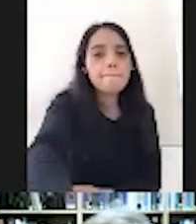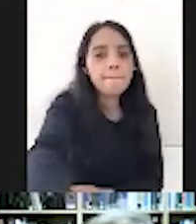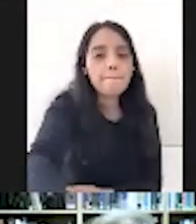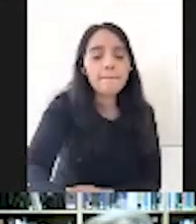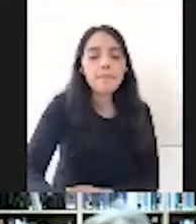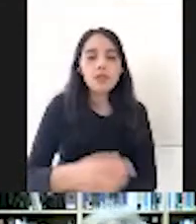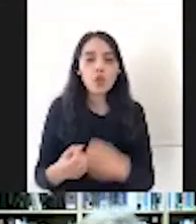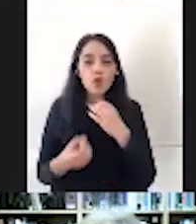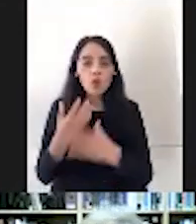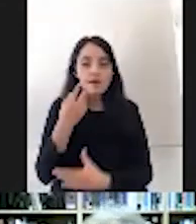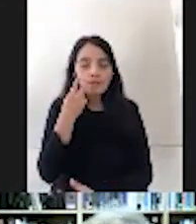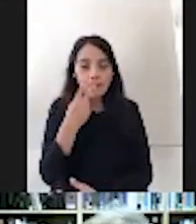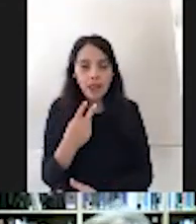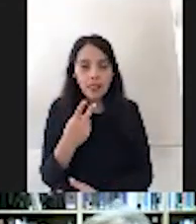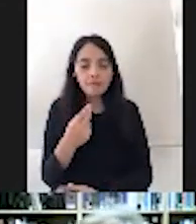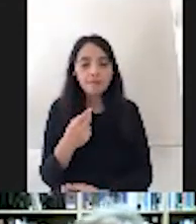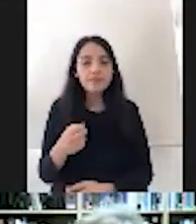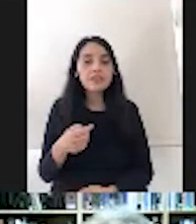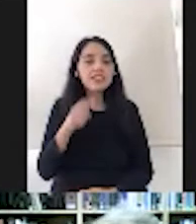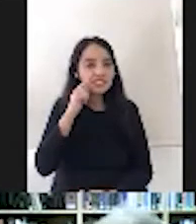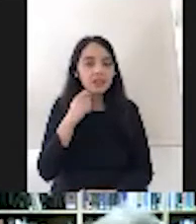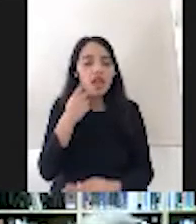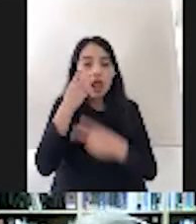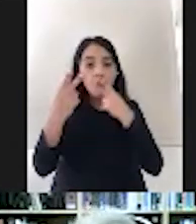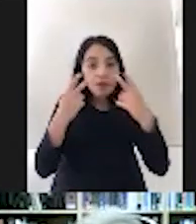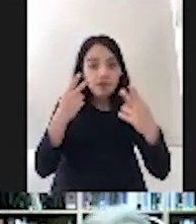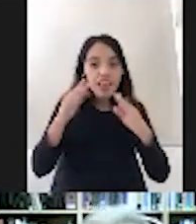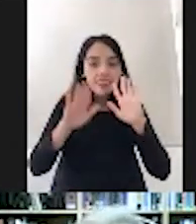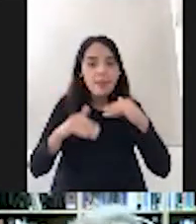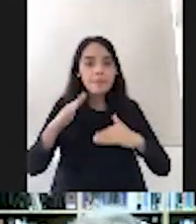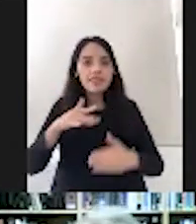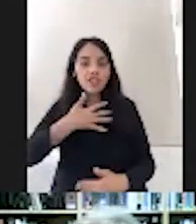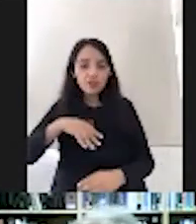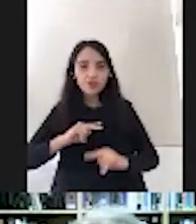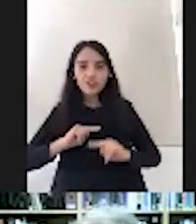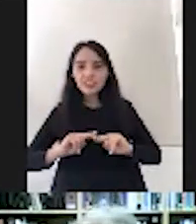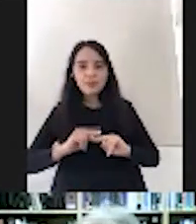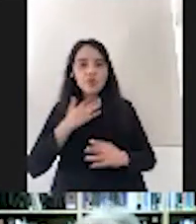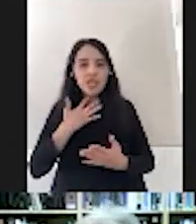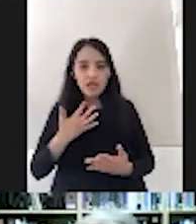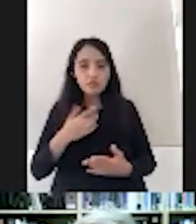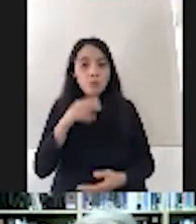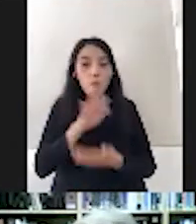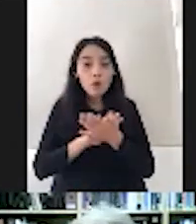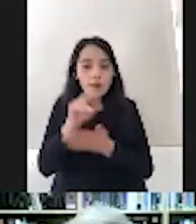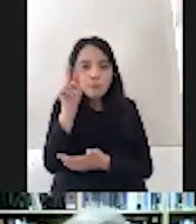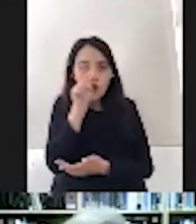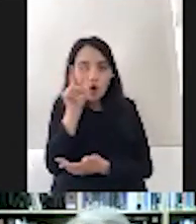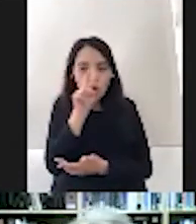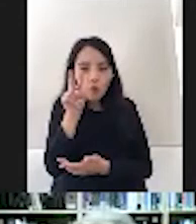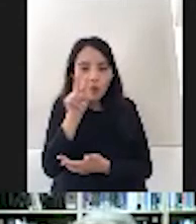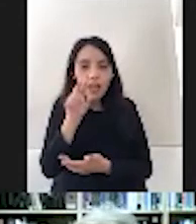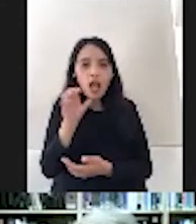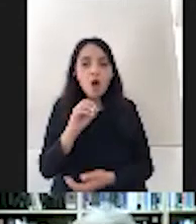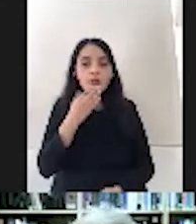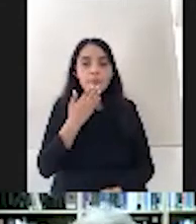depende en gran medida de cosas que nosotros hacemos, en particular de los movimientos oculares, pero también de la manera en cómo vemos